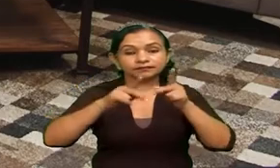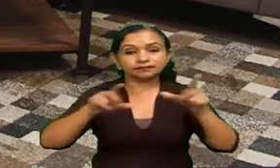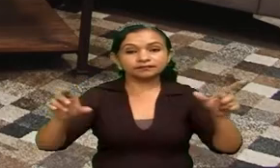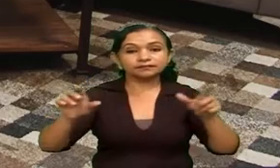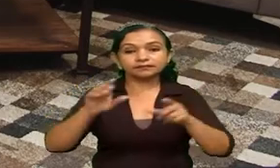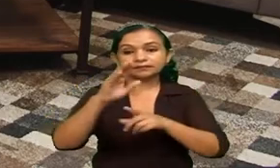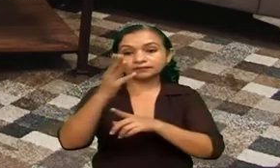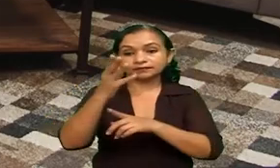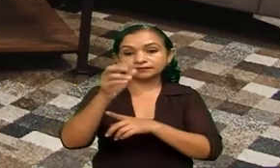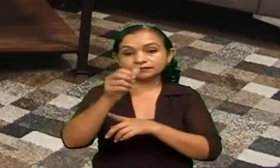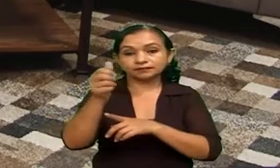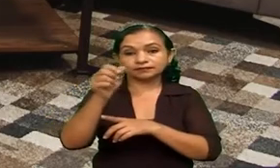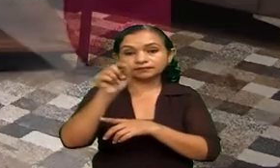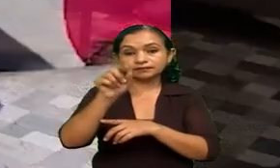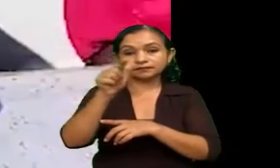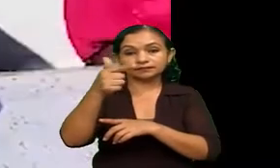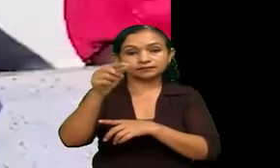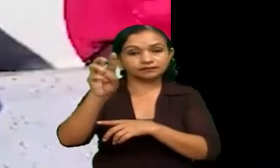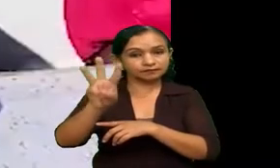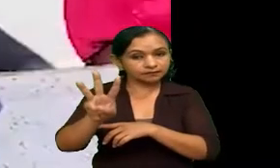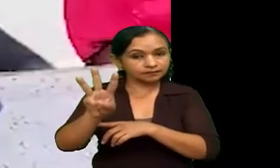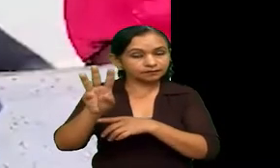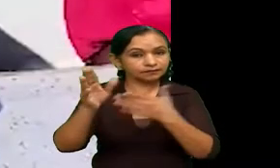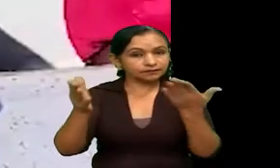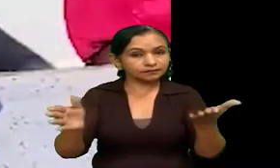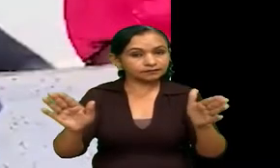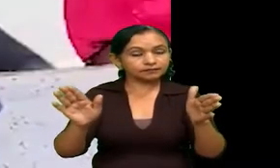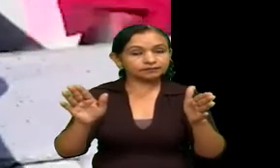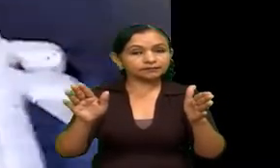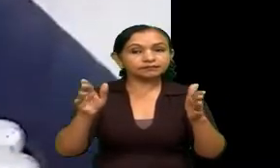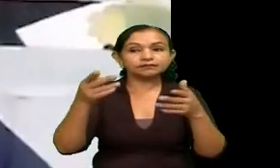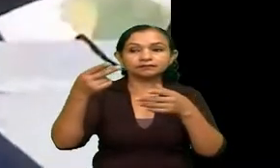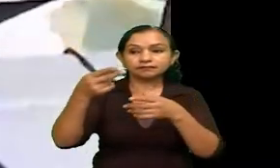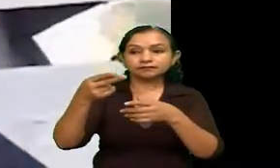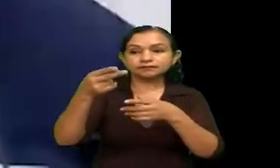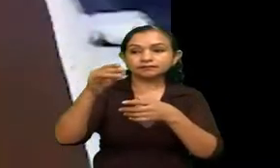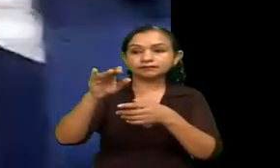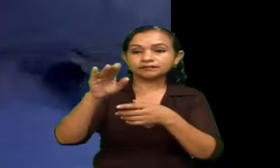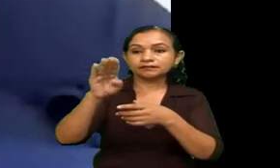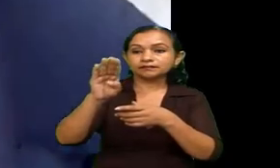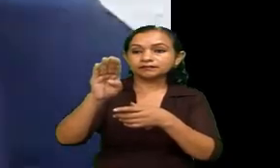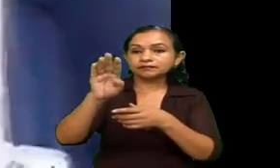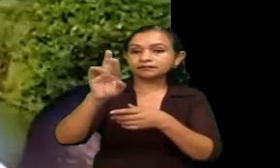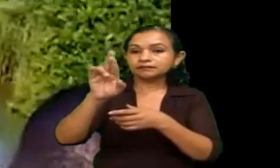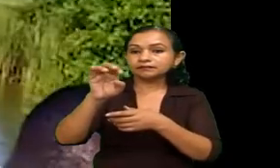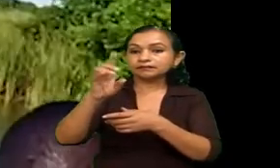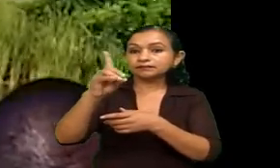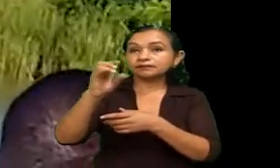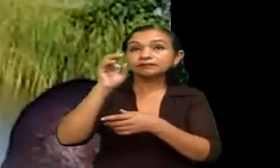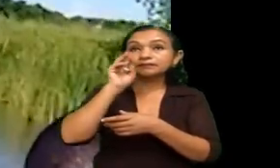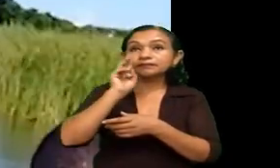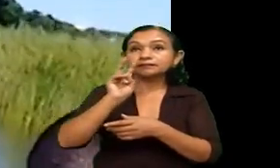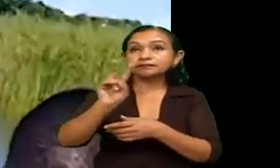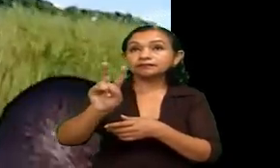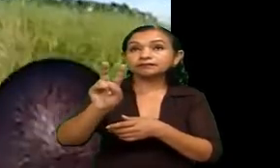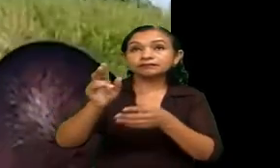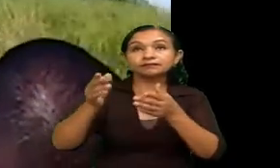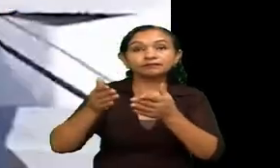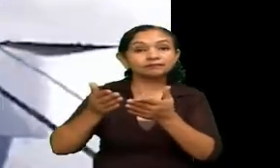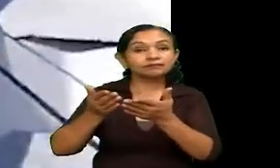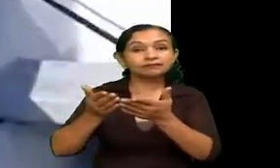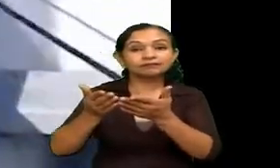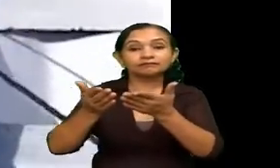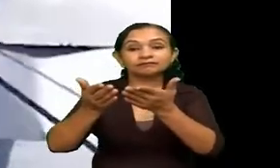en 96.73, las plantas, sistemas híbridos de las plantas solares, ahí ves, ahí vamos para